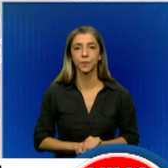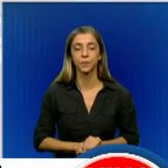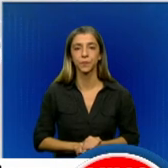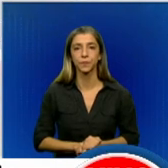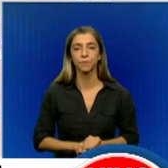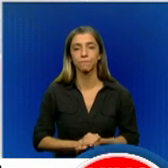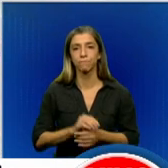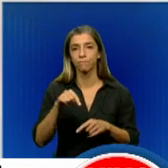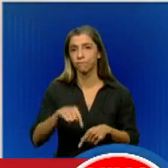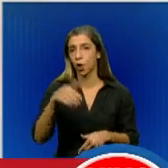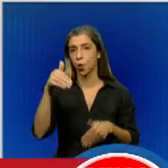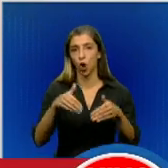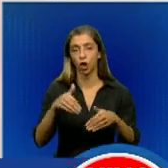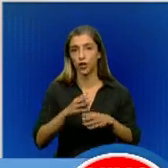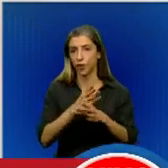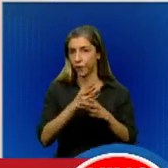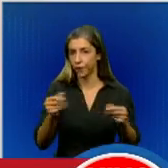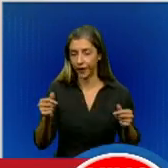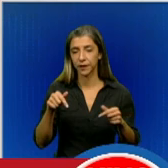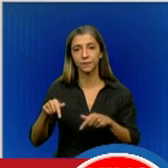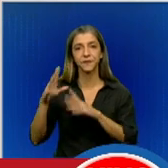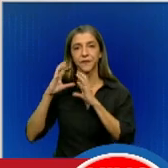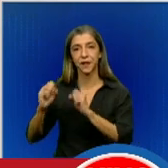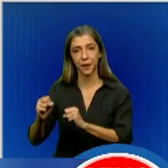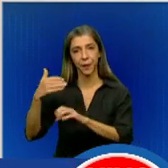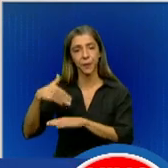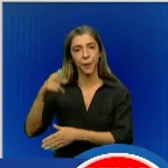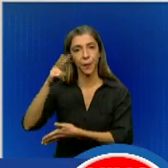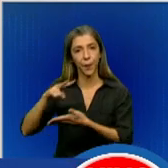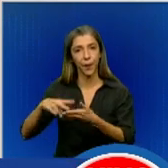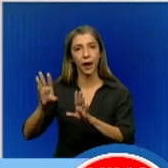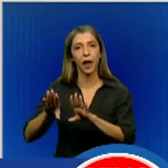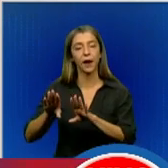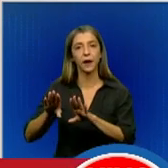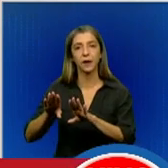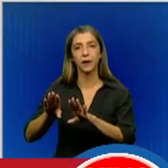se cierra la votación por secretaria será la lectura